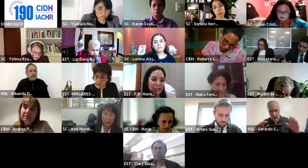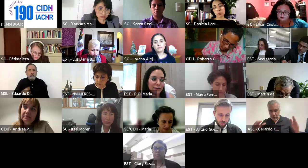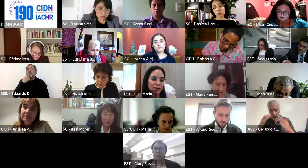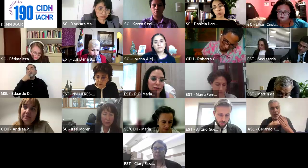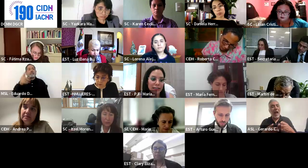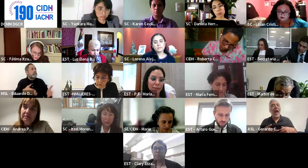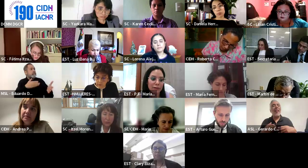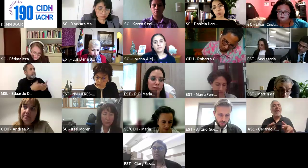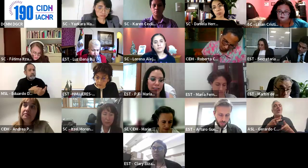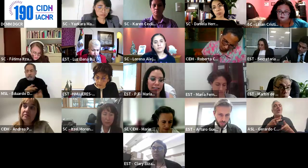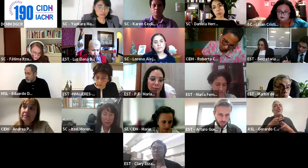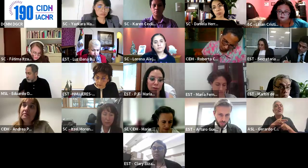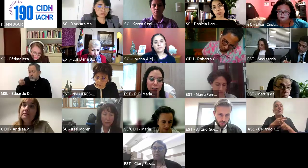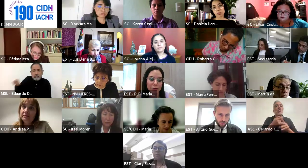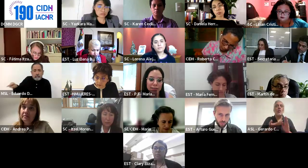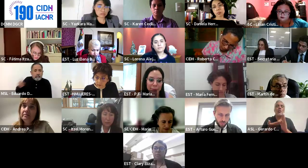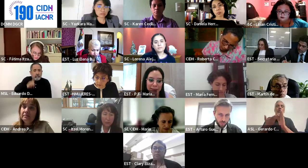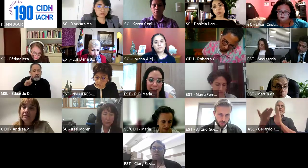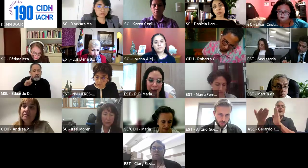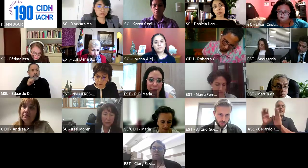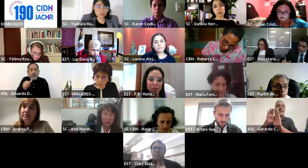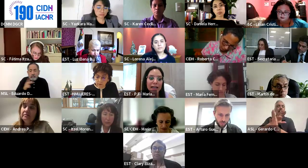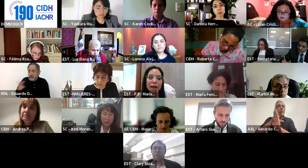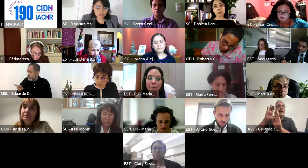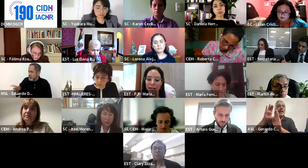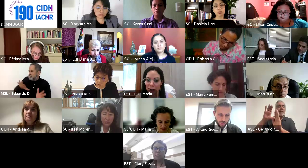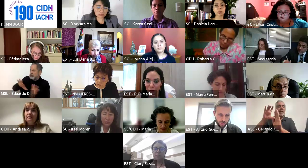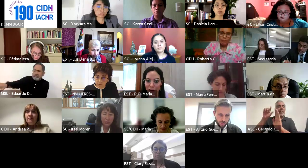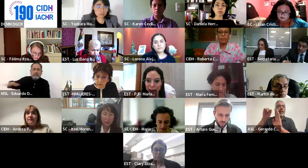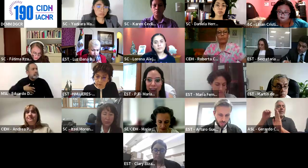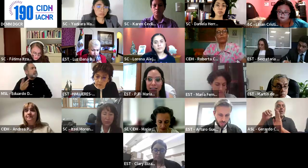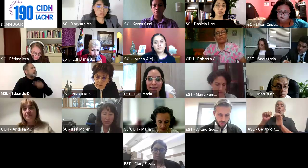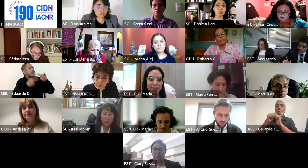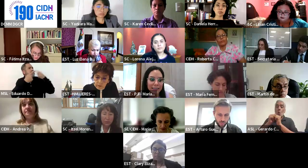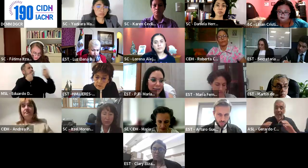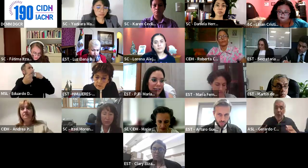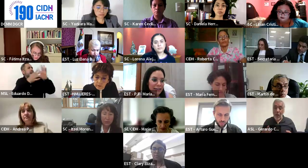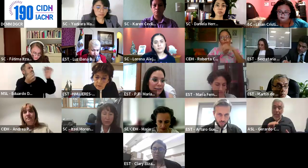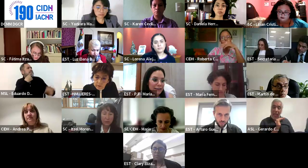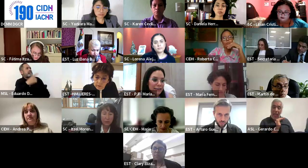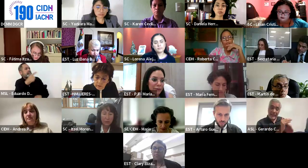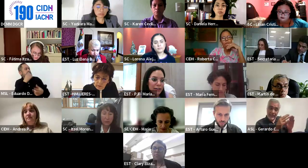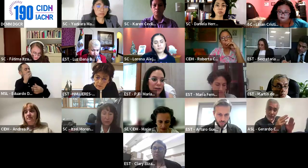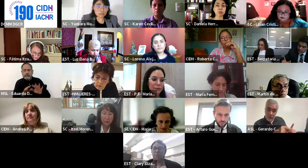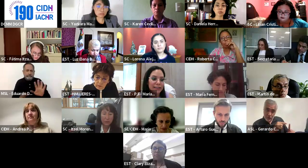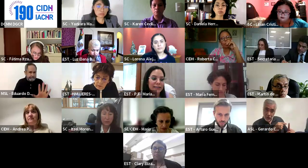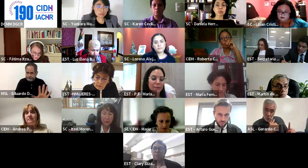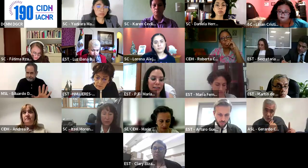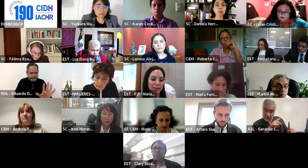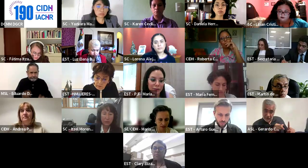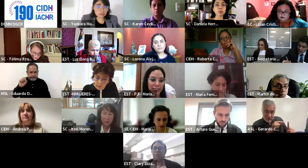querella sin consultar la voluntad de la mujer con discapacidad. Para la Corte, se trata de una